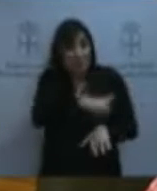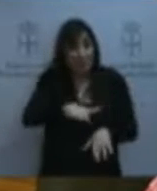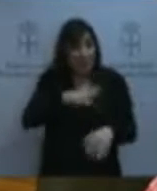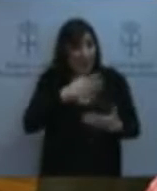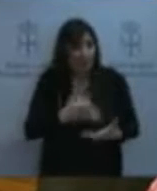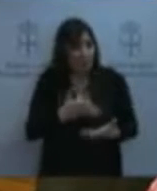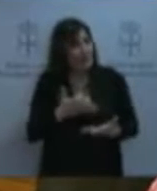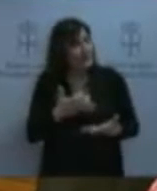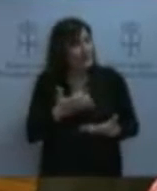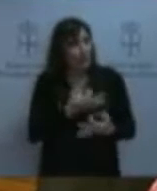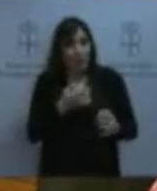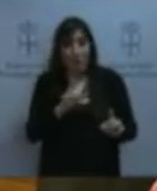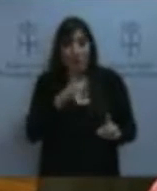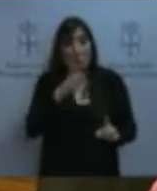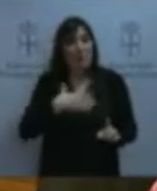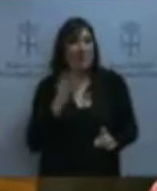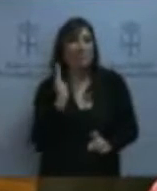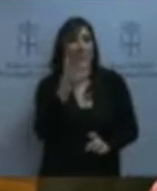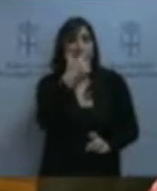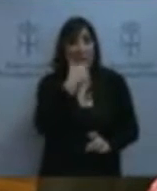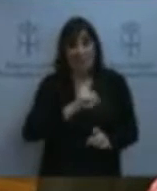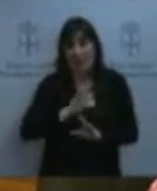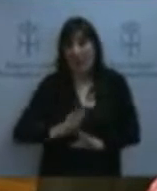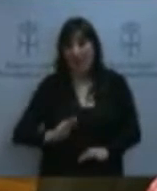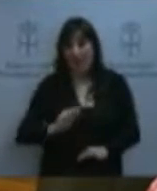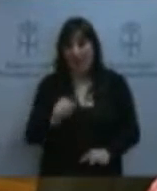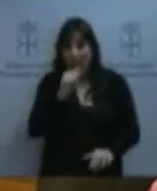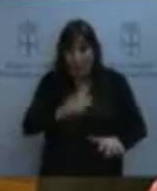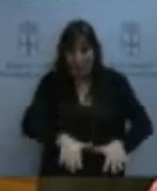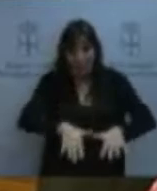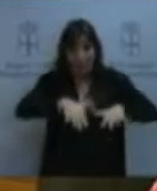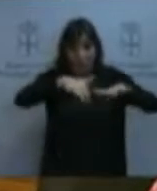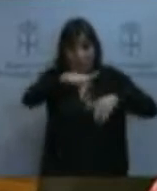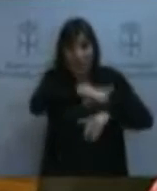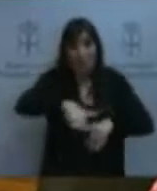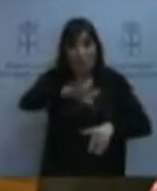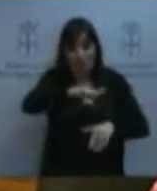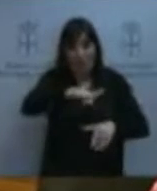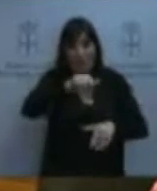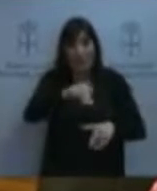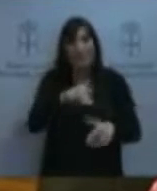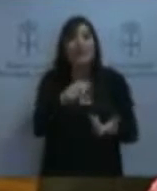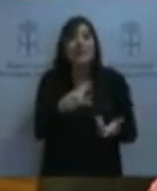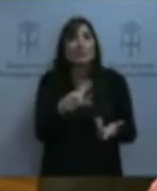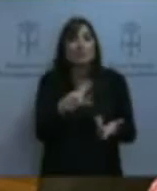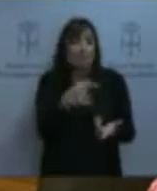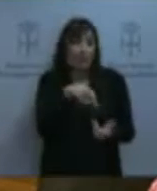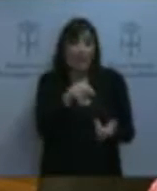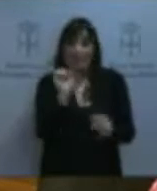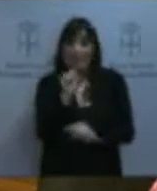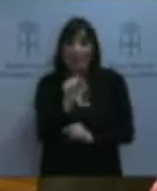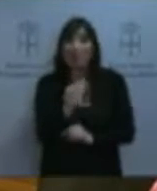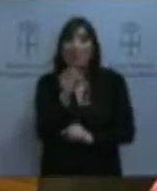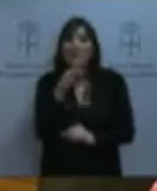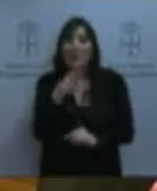han producido en el Banco de Germoplasma de Asturias, ¿cómo valoran las pérdidas ocasionadas y qué medidas van a tomar para recuperar